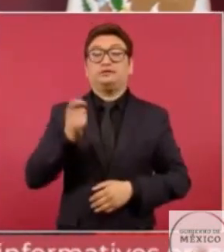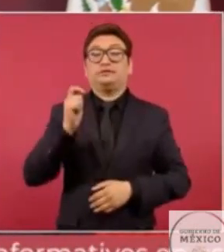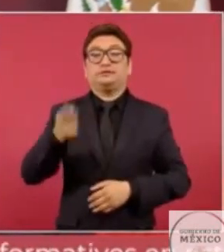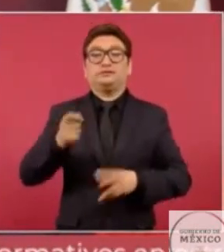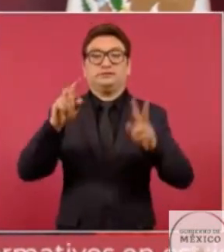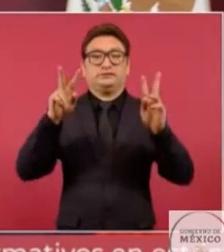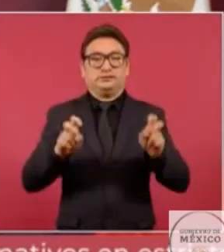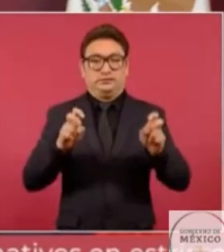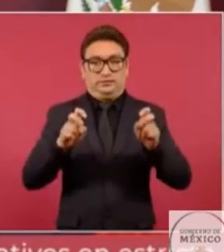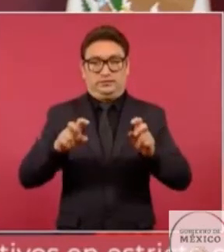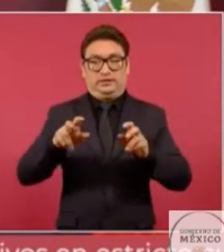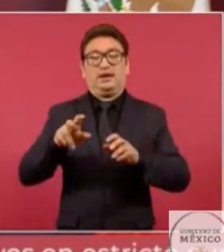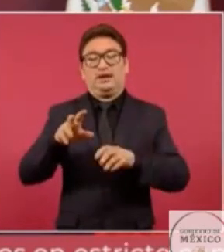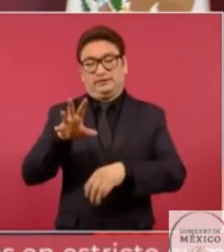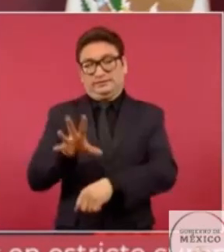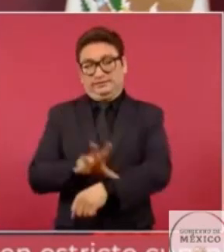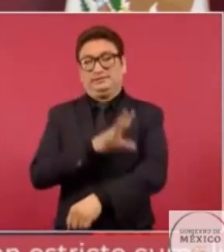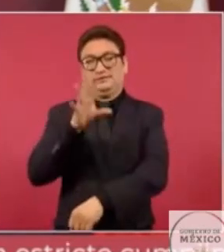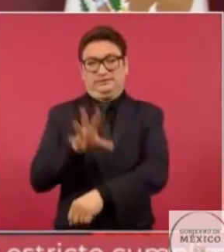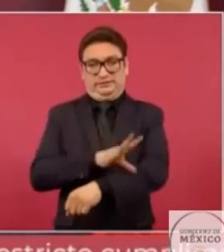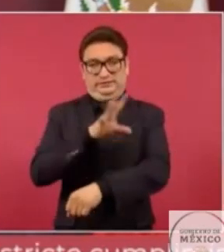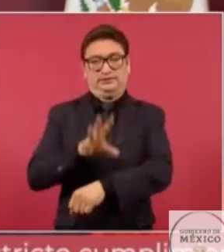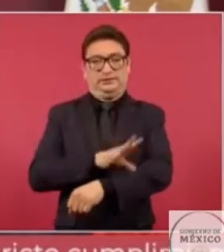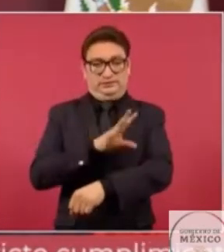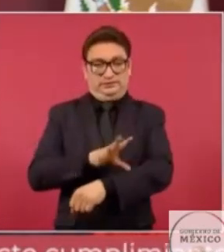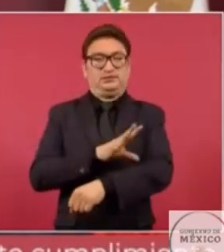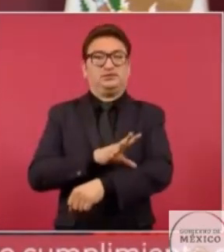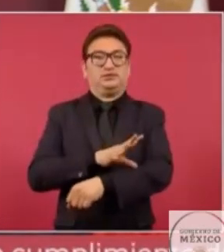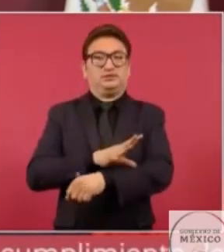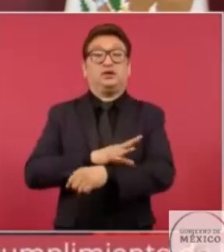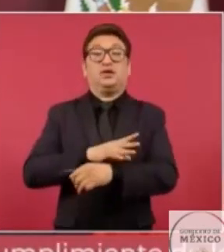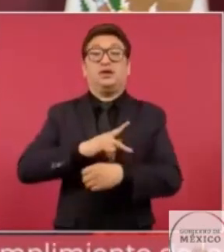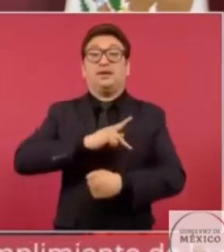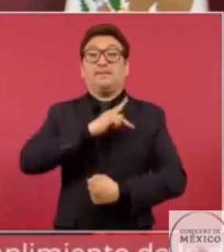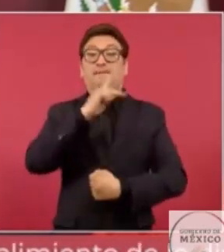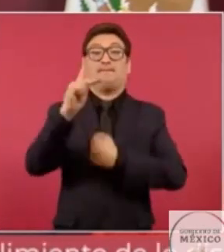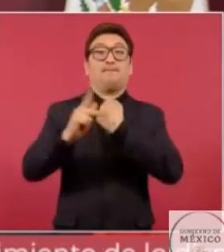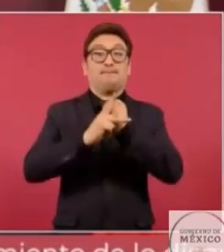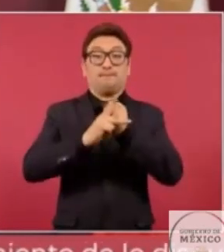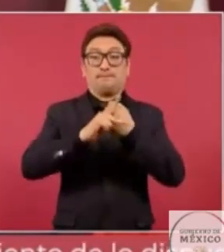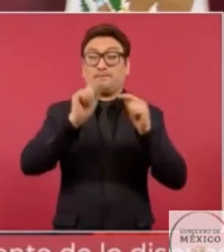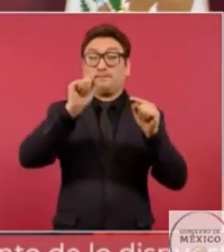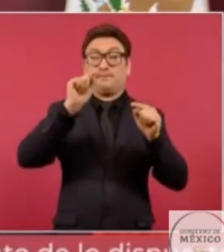del sector energético, que en varios países